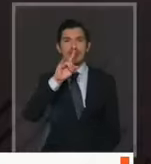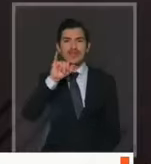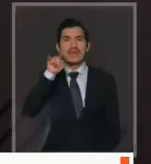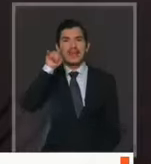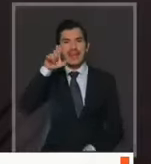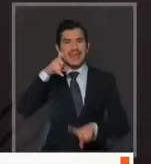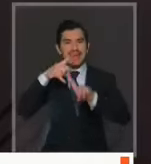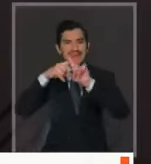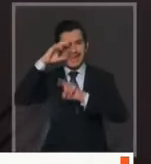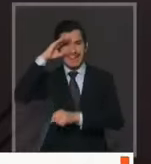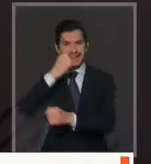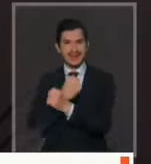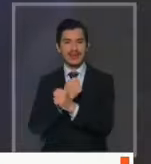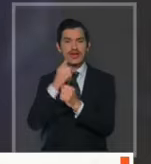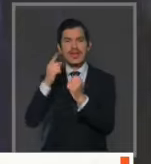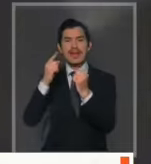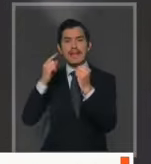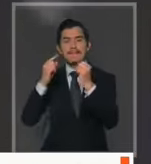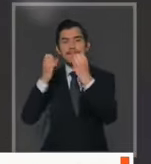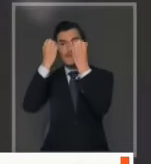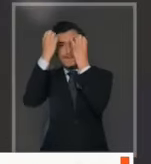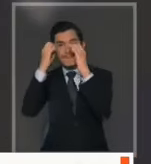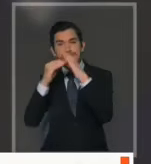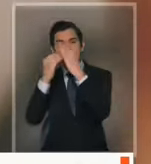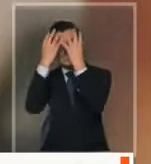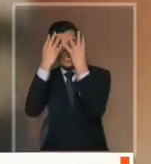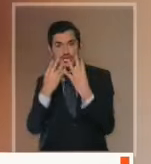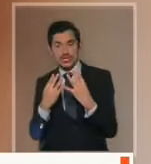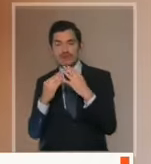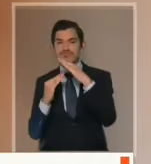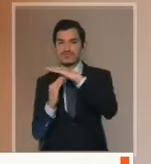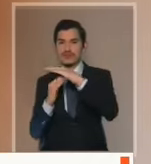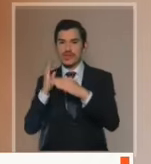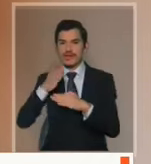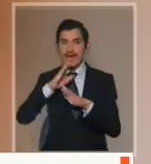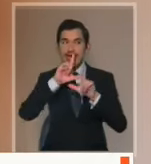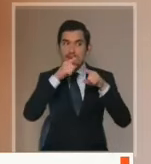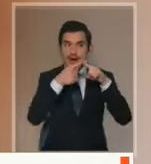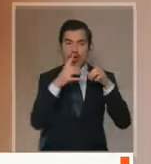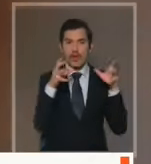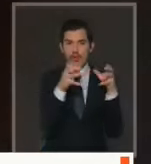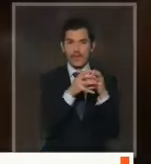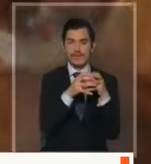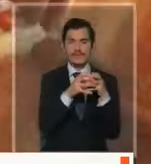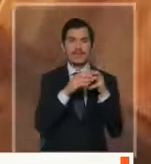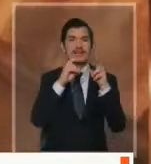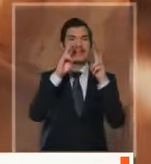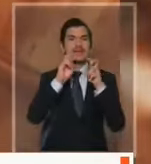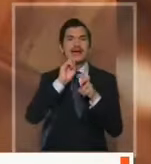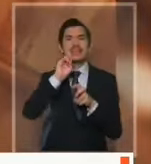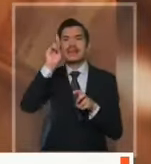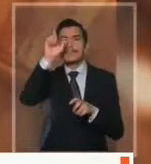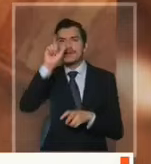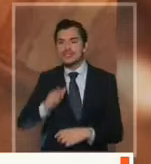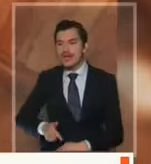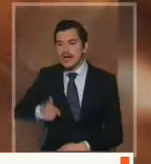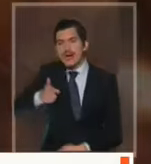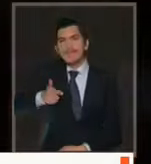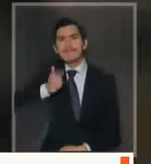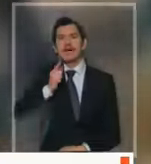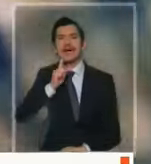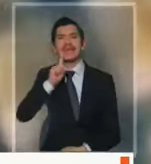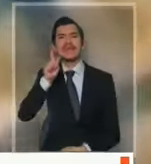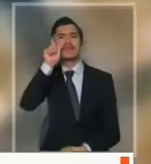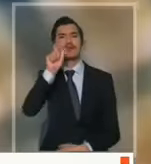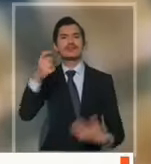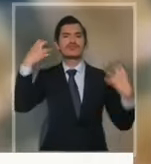carabinero, en prisión preventiva, al igual que la totalidad de la banda criminal. La trama para dilucidar quién jaló el gatillo en el asalto que cobró la vida de